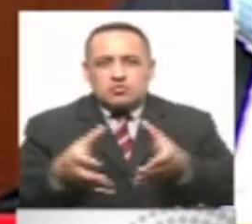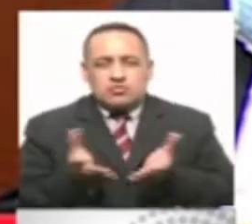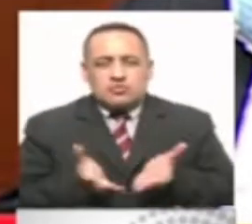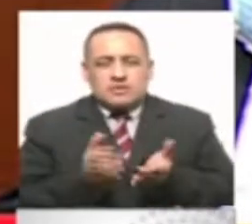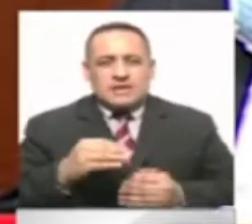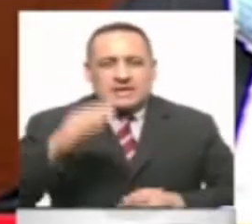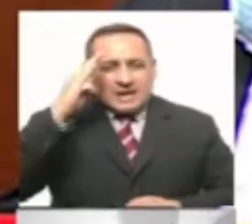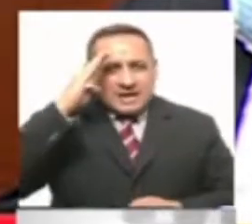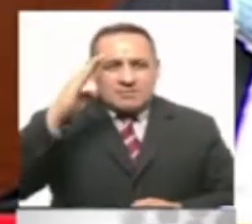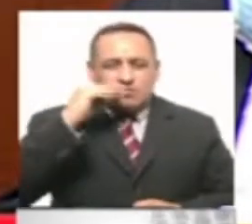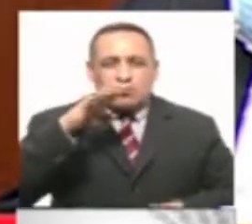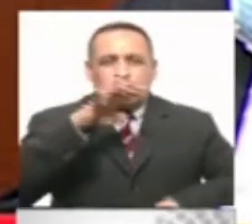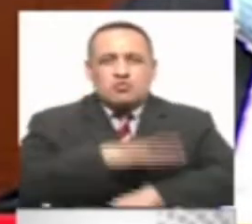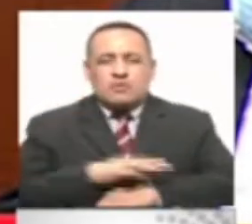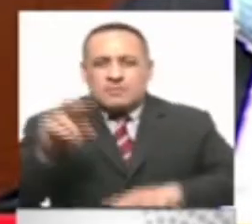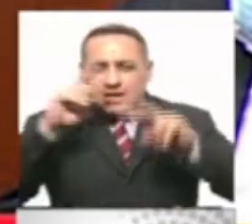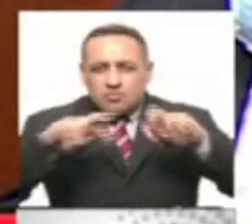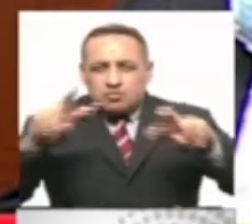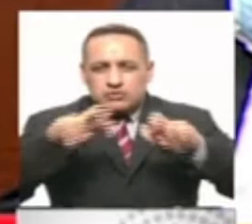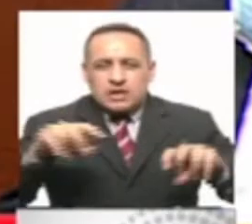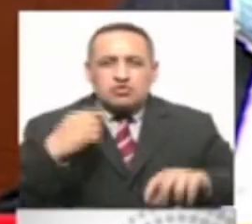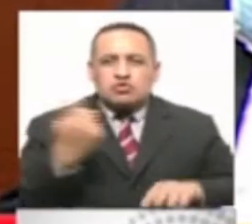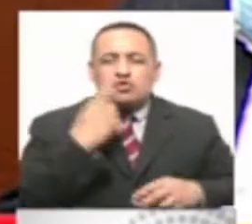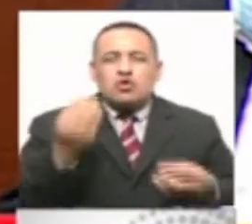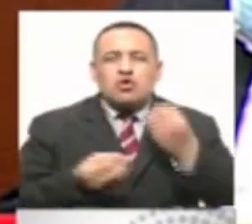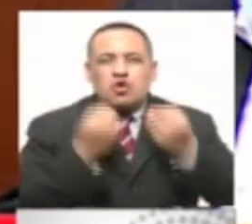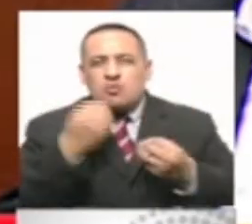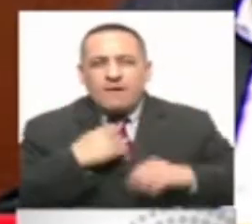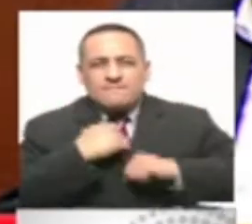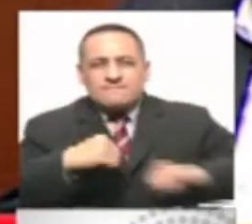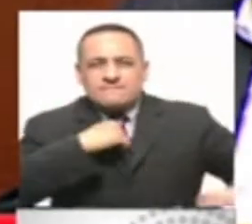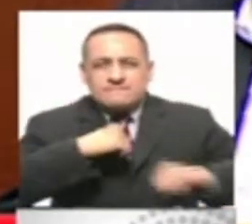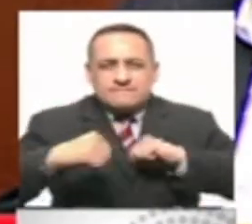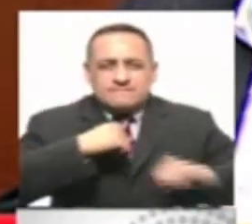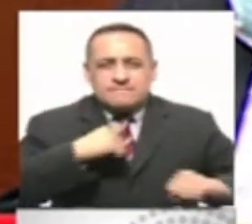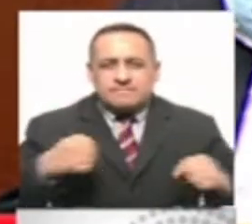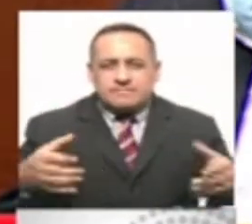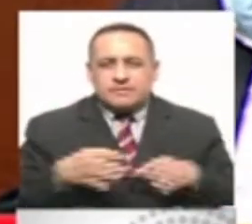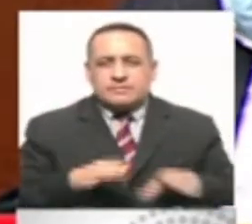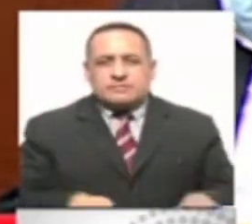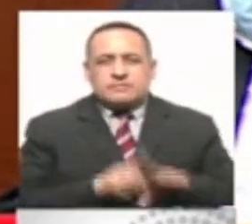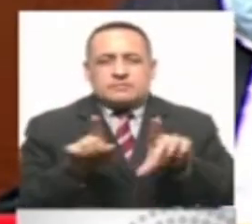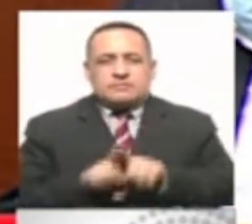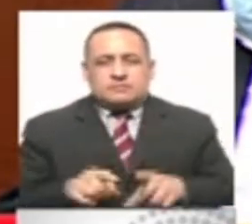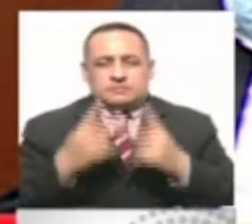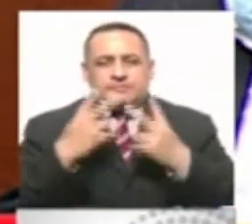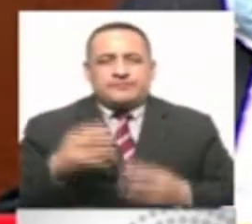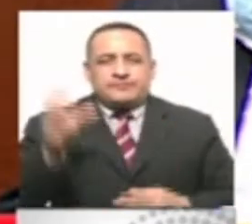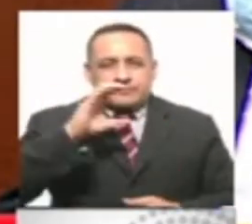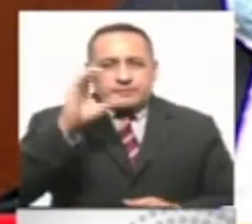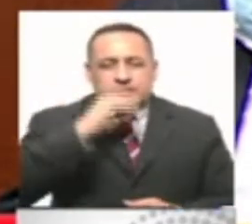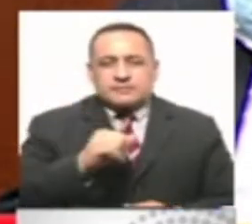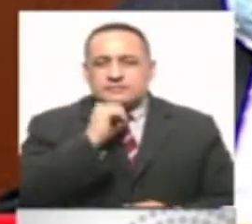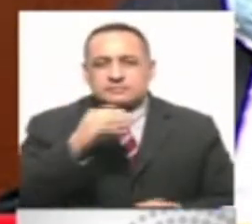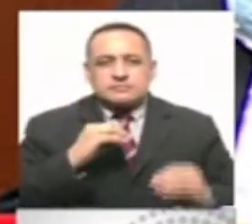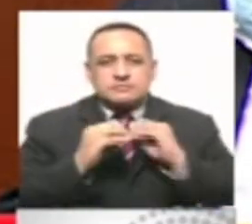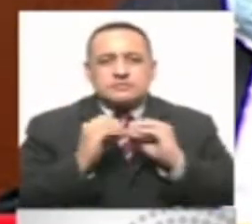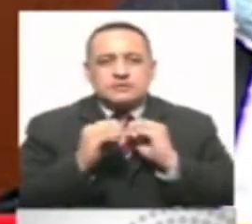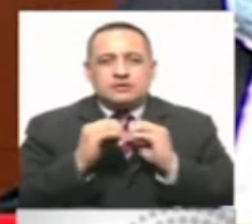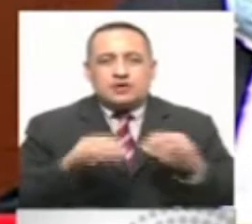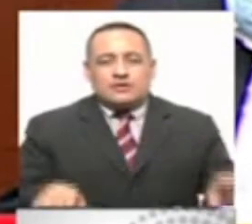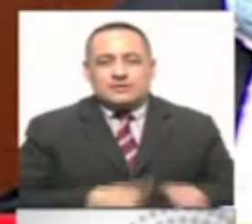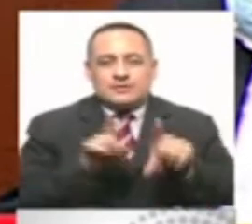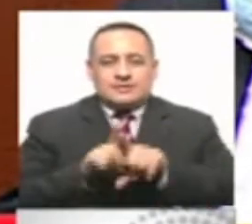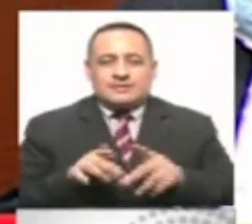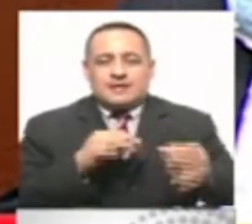naval para seguir buscando no solamente conspirar contra la democracia, sino buscaba la inestabilidad de este